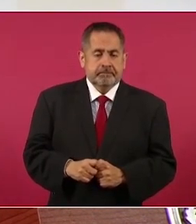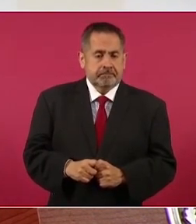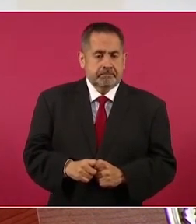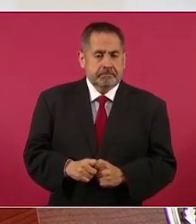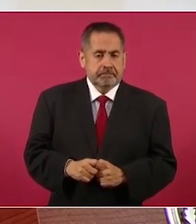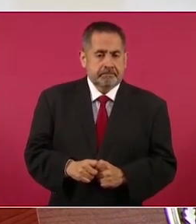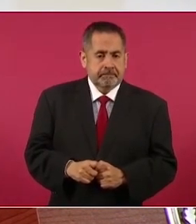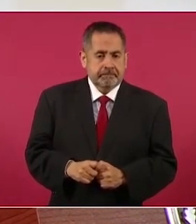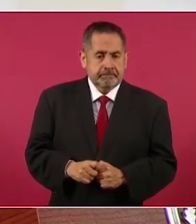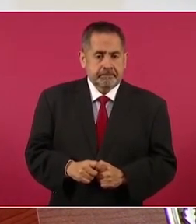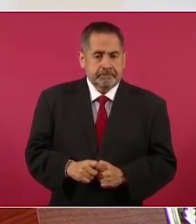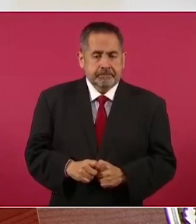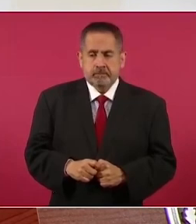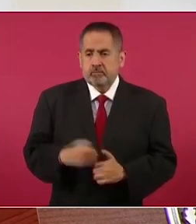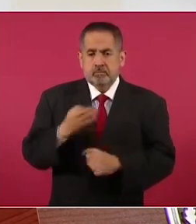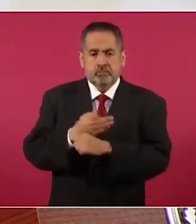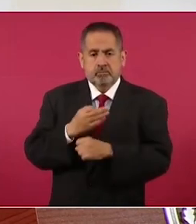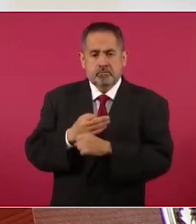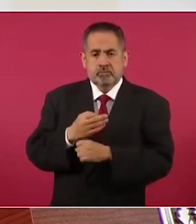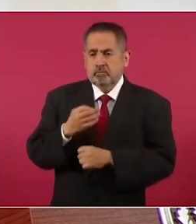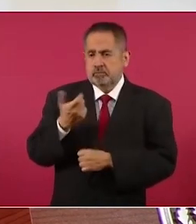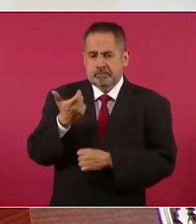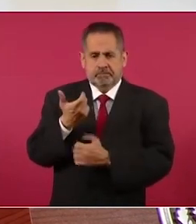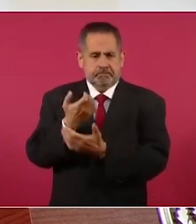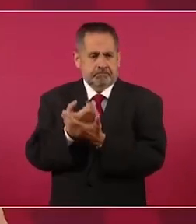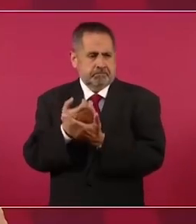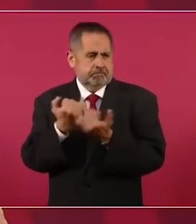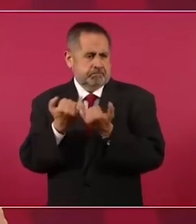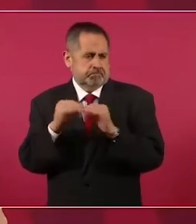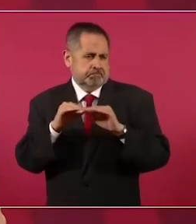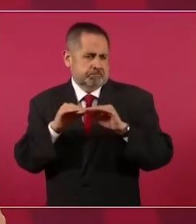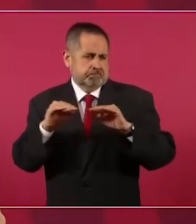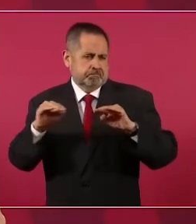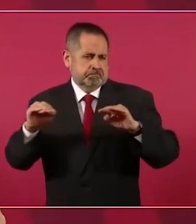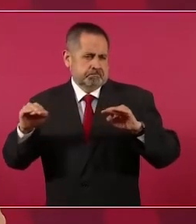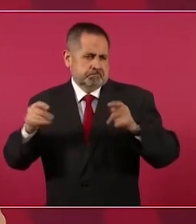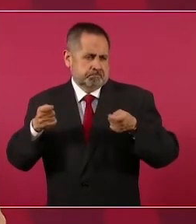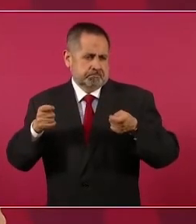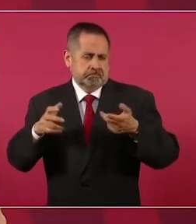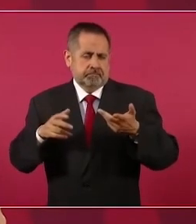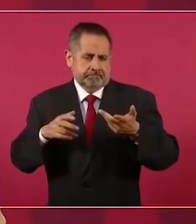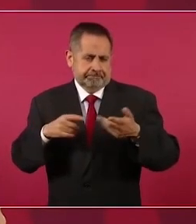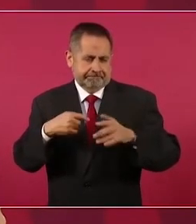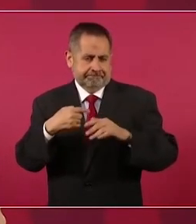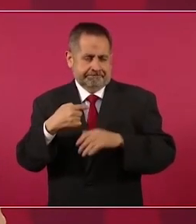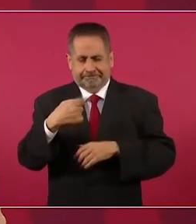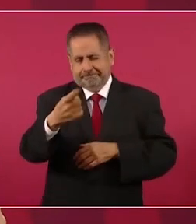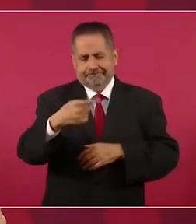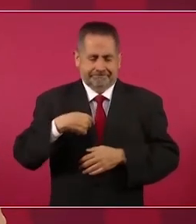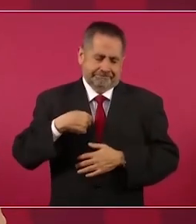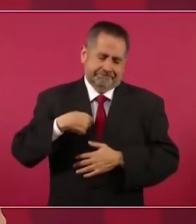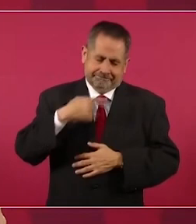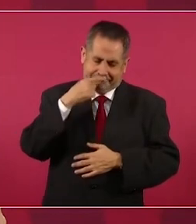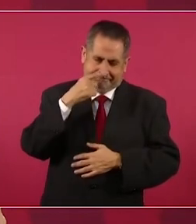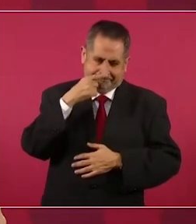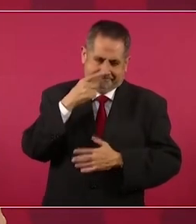Tenemos estabilidad económica. Les voy a presumir.